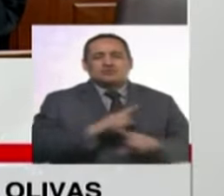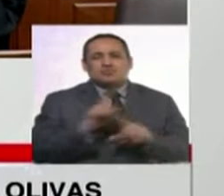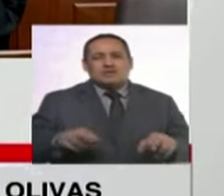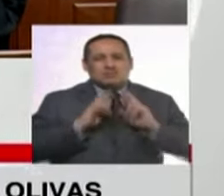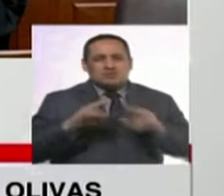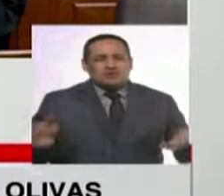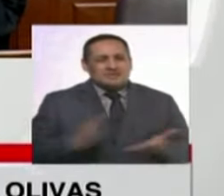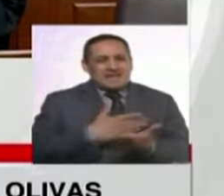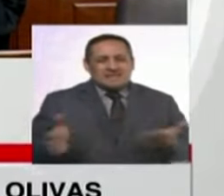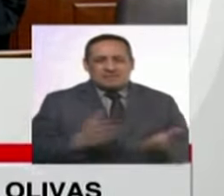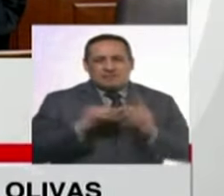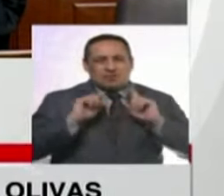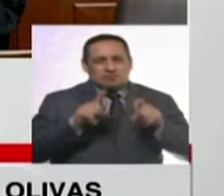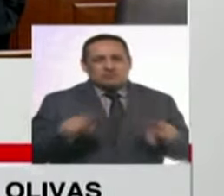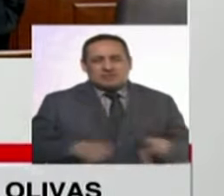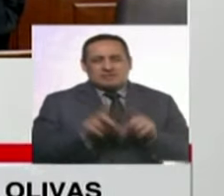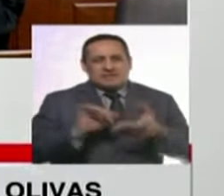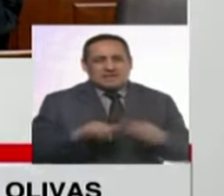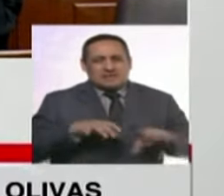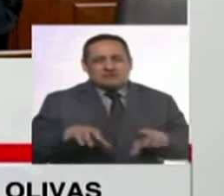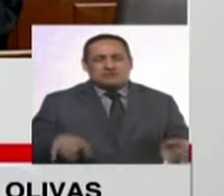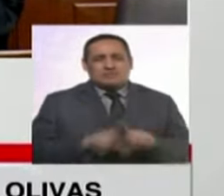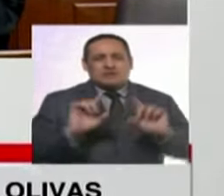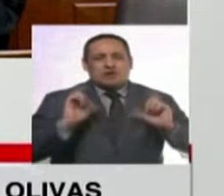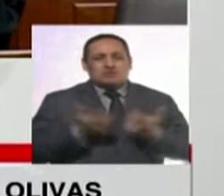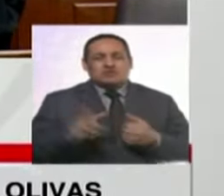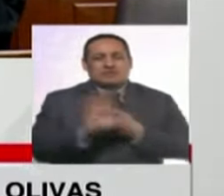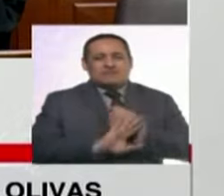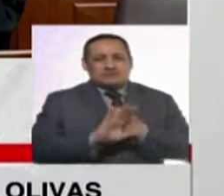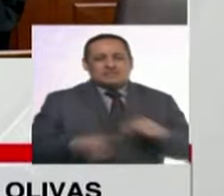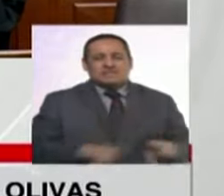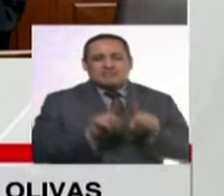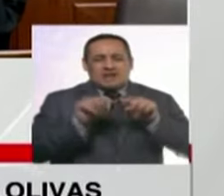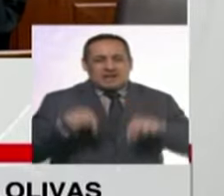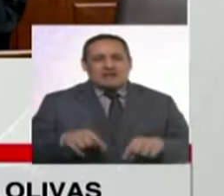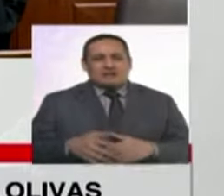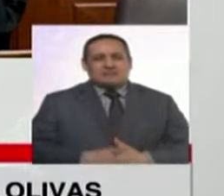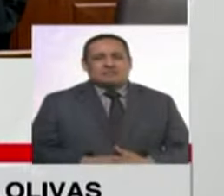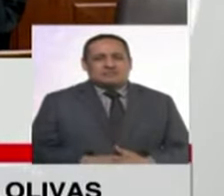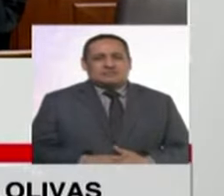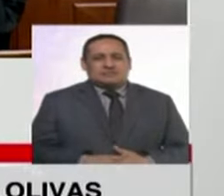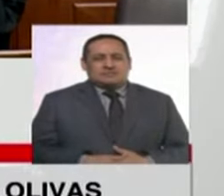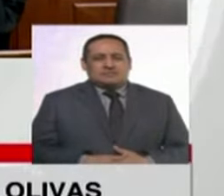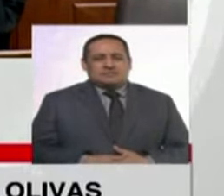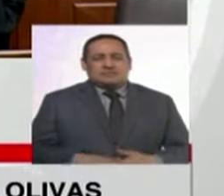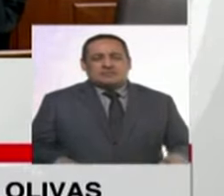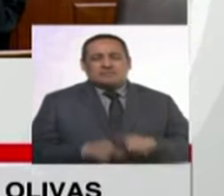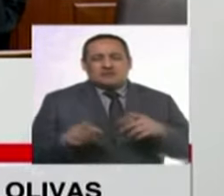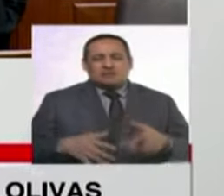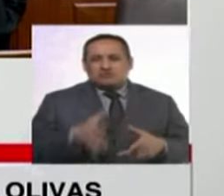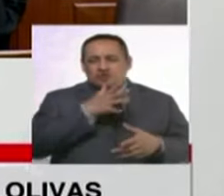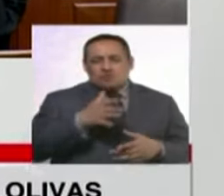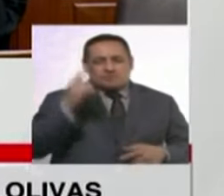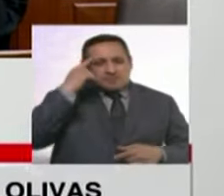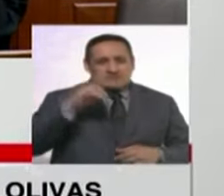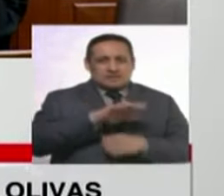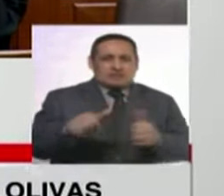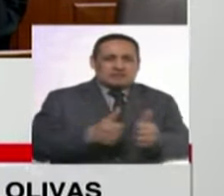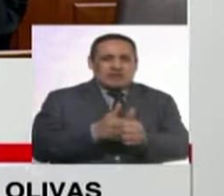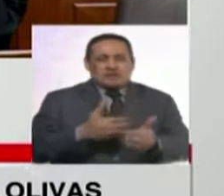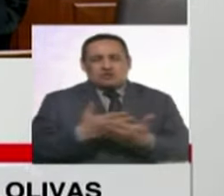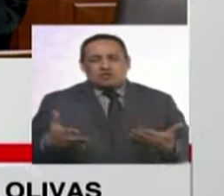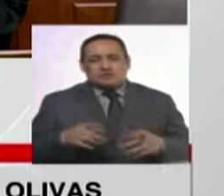ha respondido ninguna de las preguntas que se le han hecho ni en la comisión de defensa y mucho menos acá Entonces no se escudin esas cosas